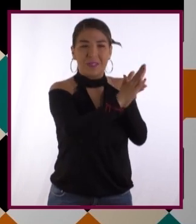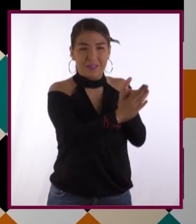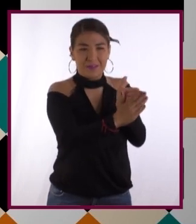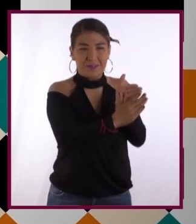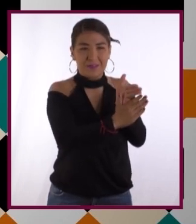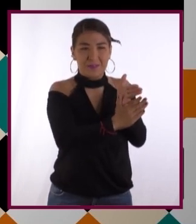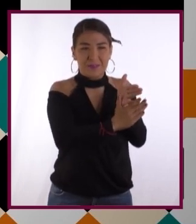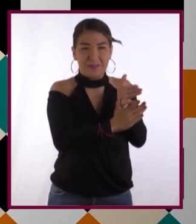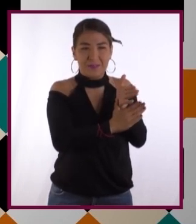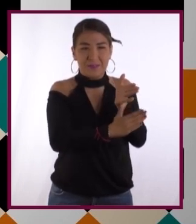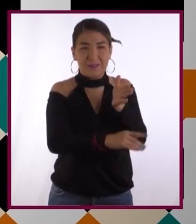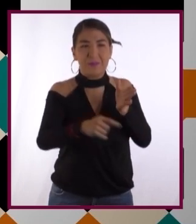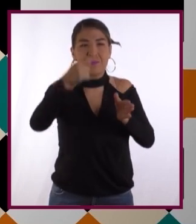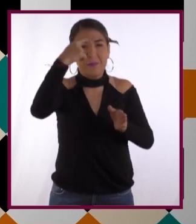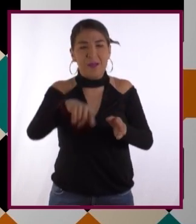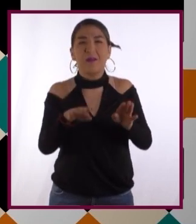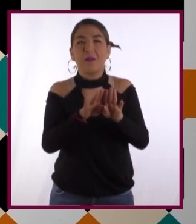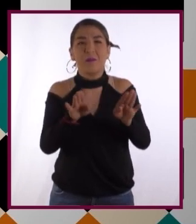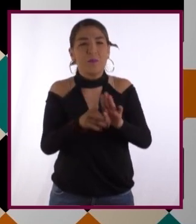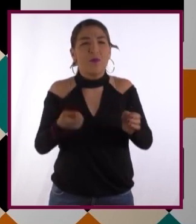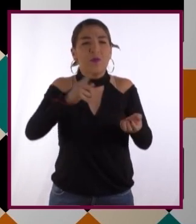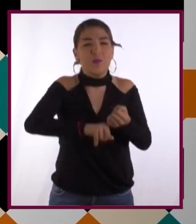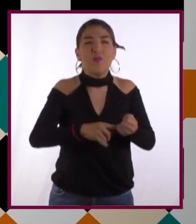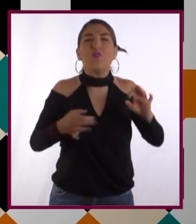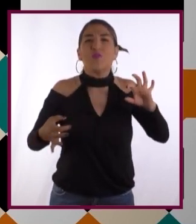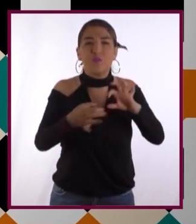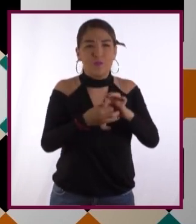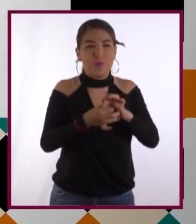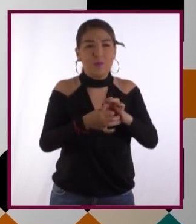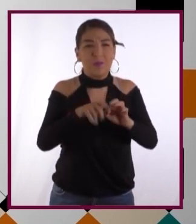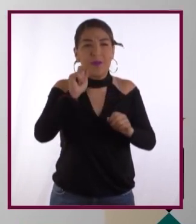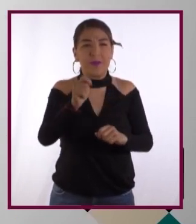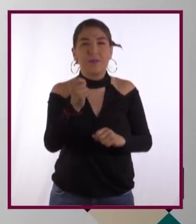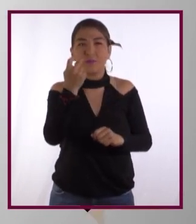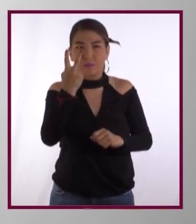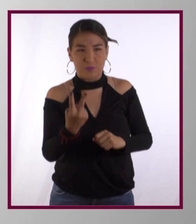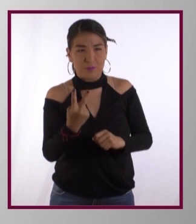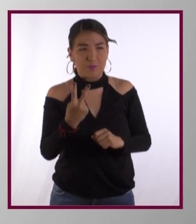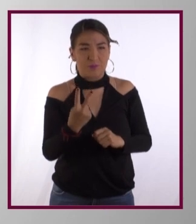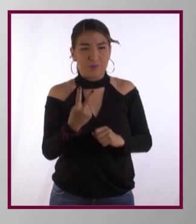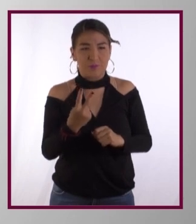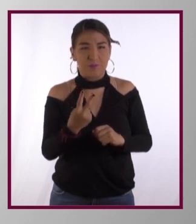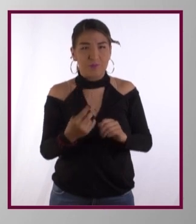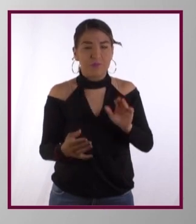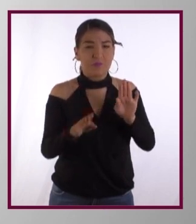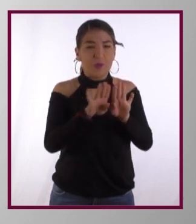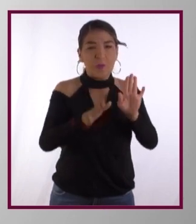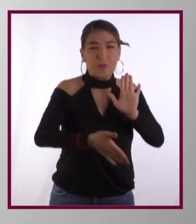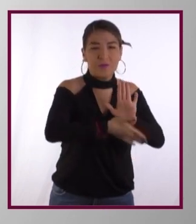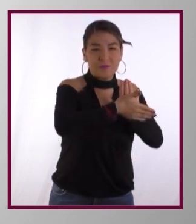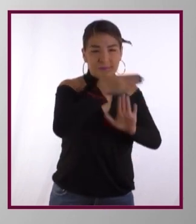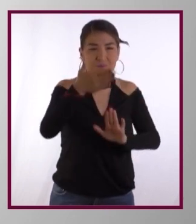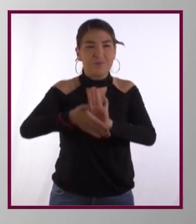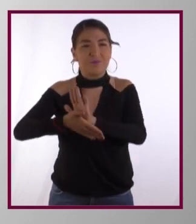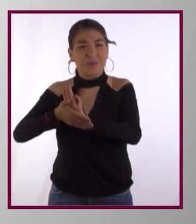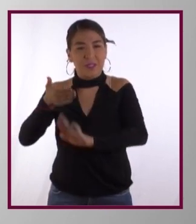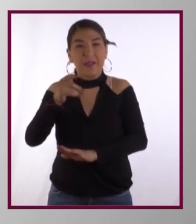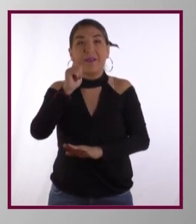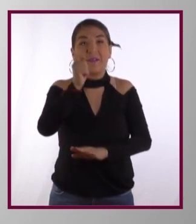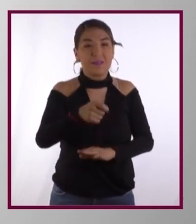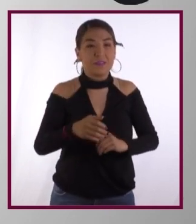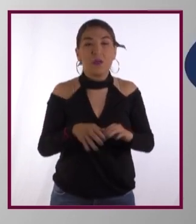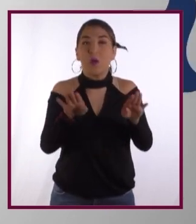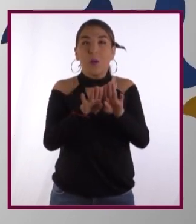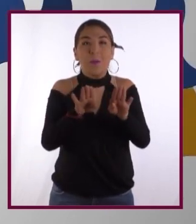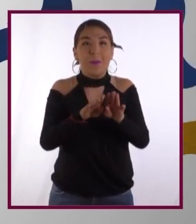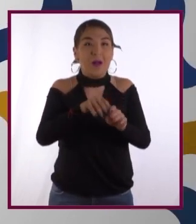plano. Además, para que sea considerada como tal, debe cubrir dos rubros. Uno es que el acomodo de dichas